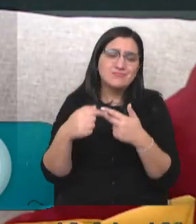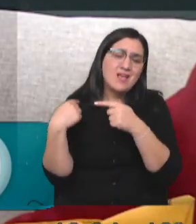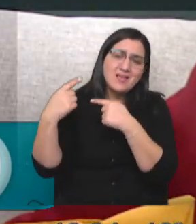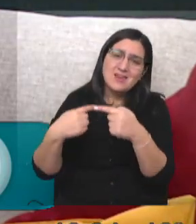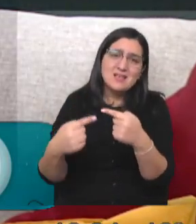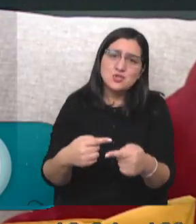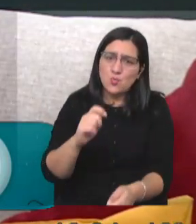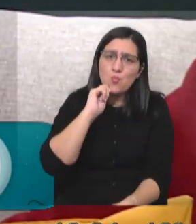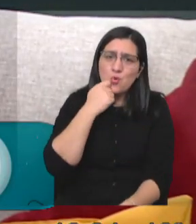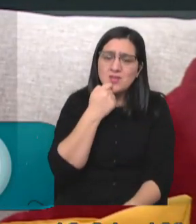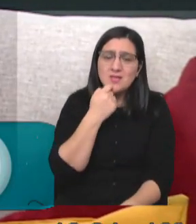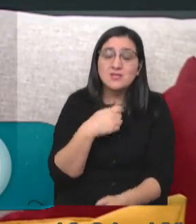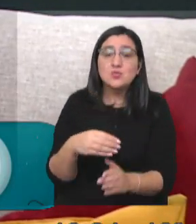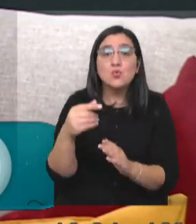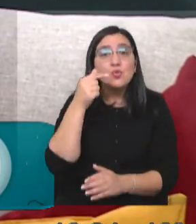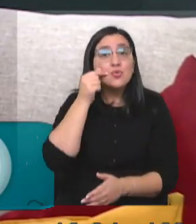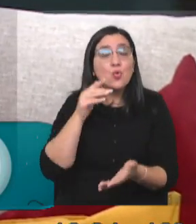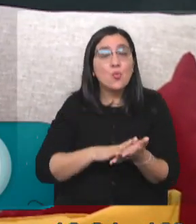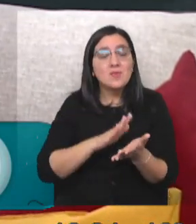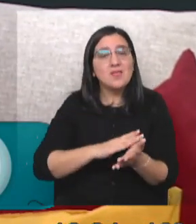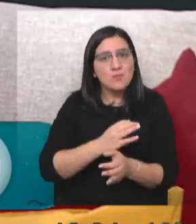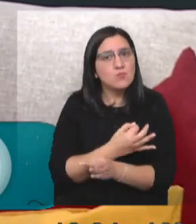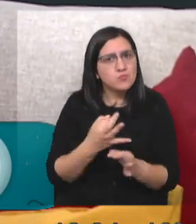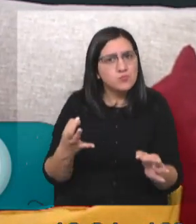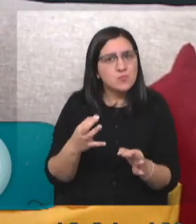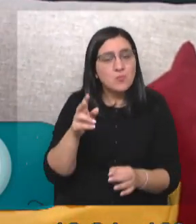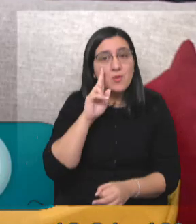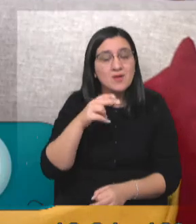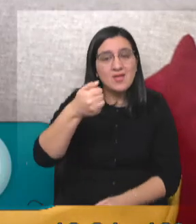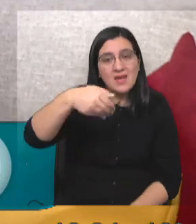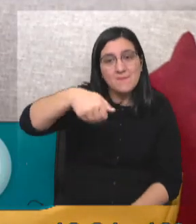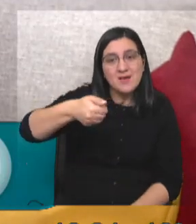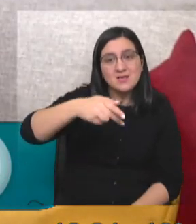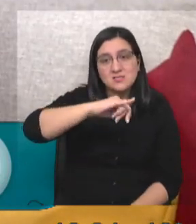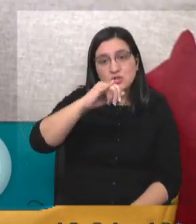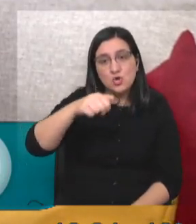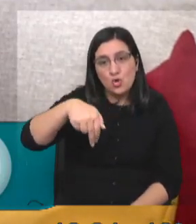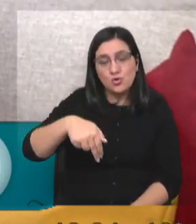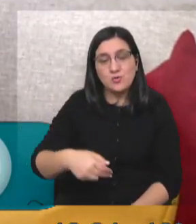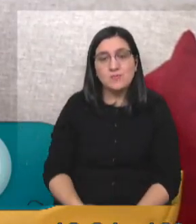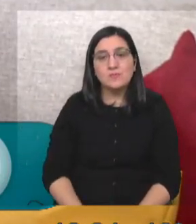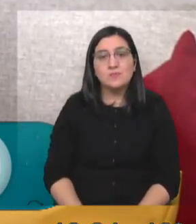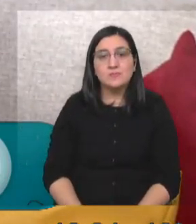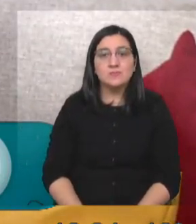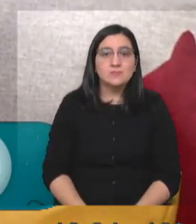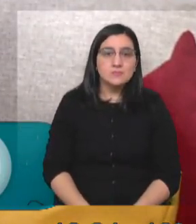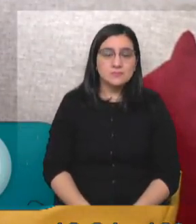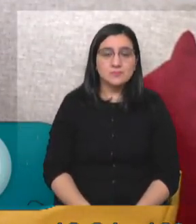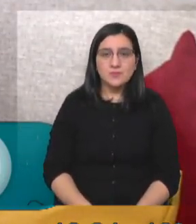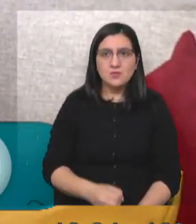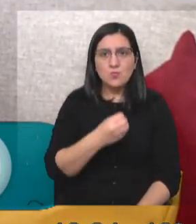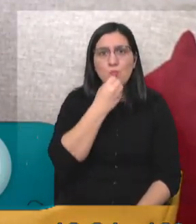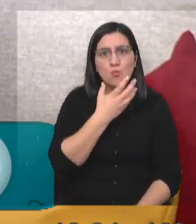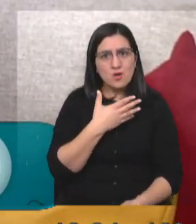dorada realmente. Sí. Es un documental extraordinario, véanlo, repito, está en Amazon y es una manera bastante, bastante certera